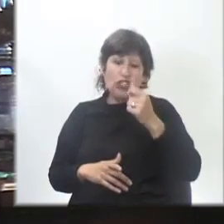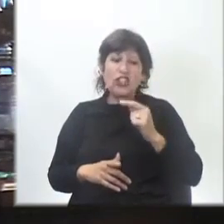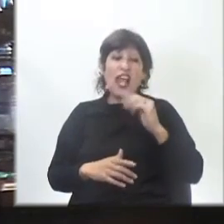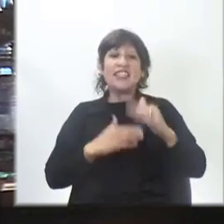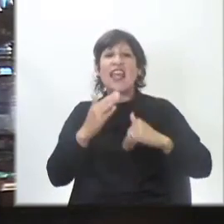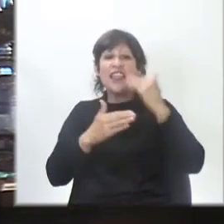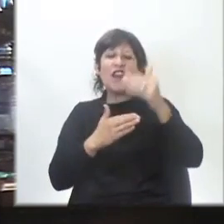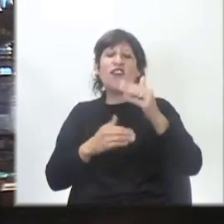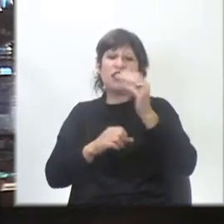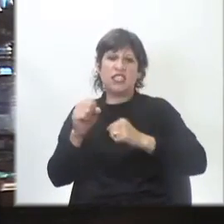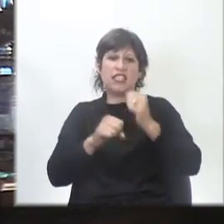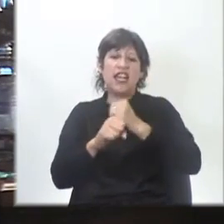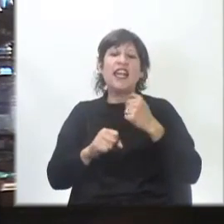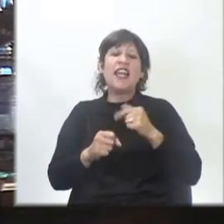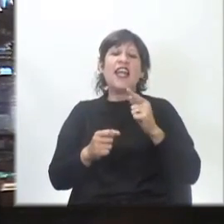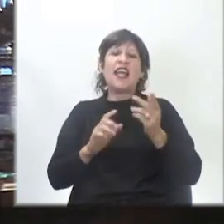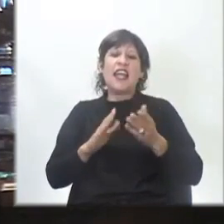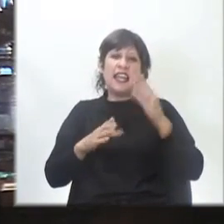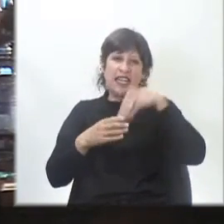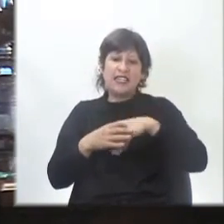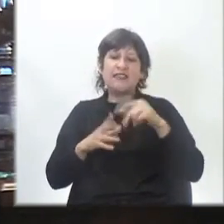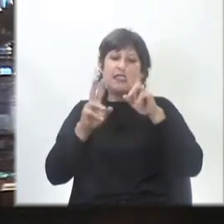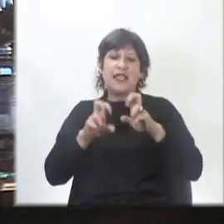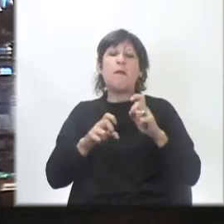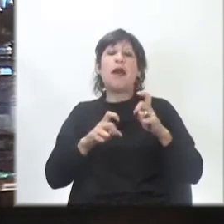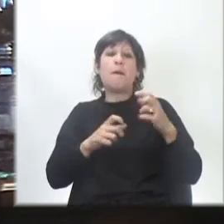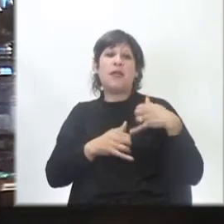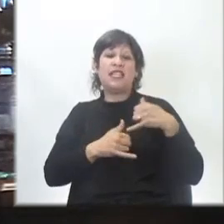avances tecnológicos en materia militar congelado.